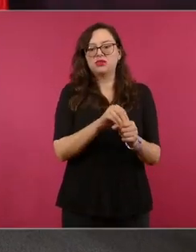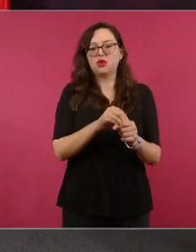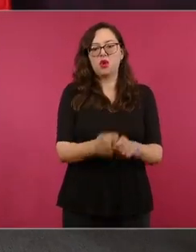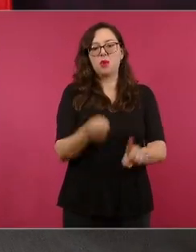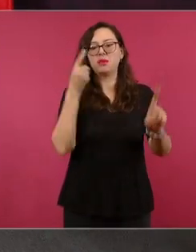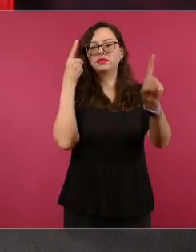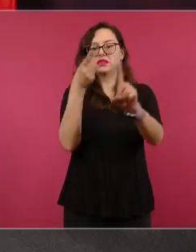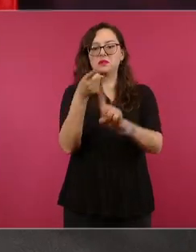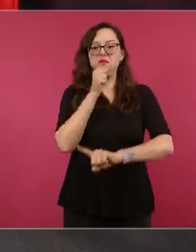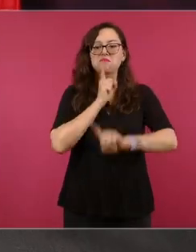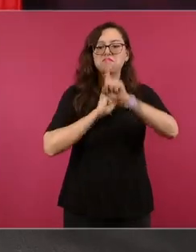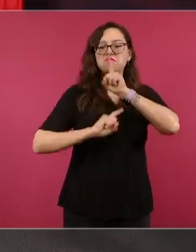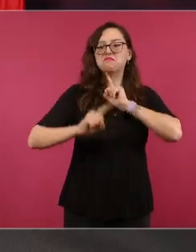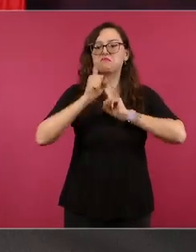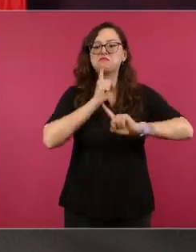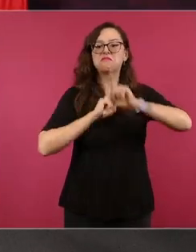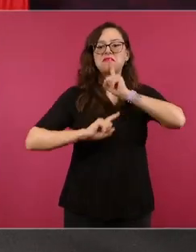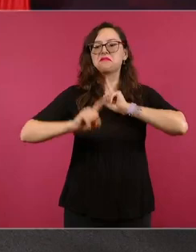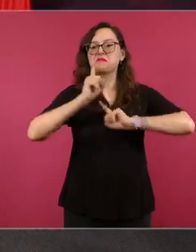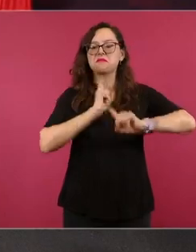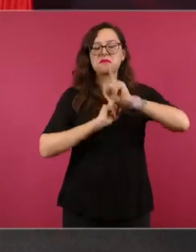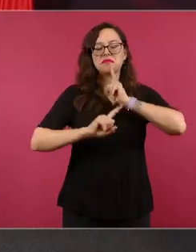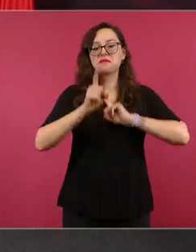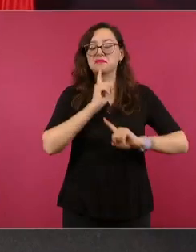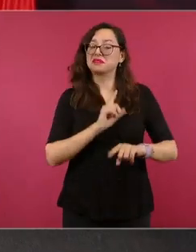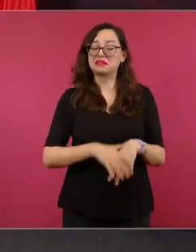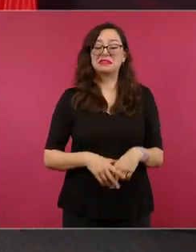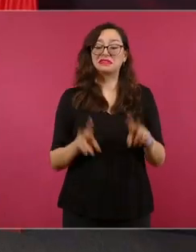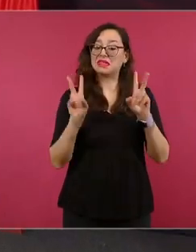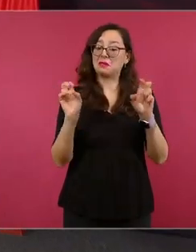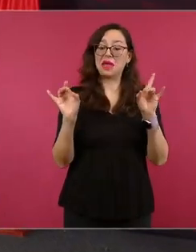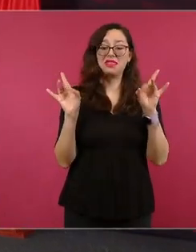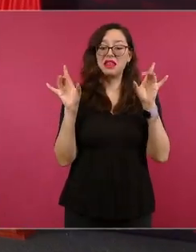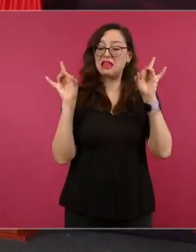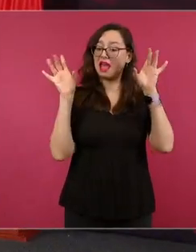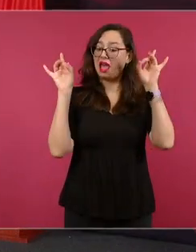Es un asunto tan delicado. O sea,